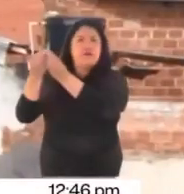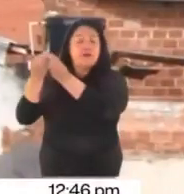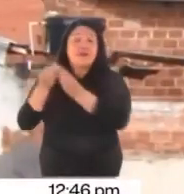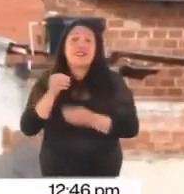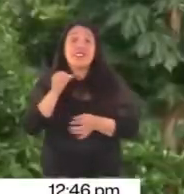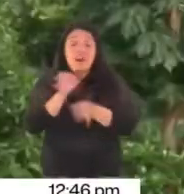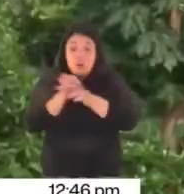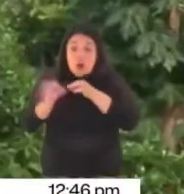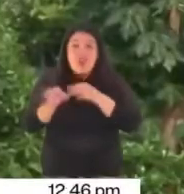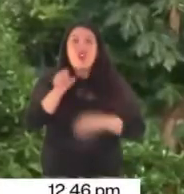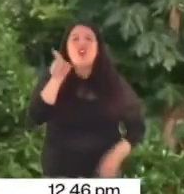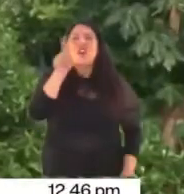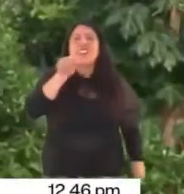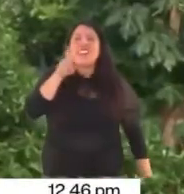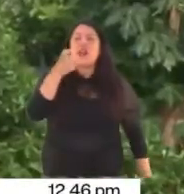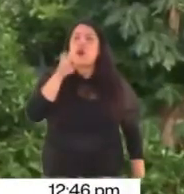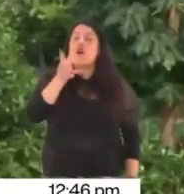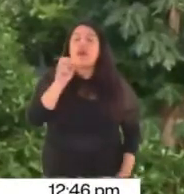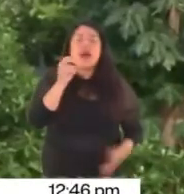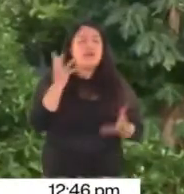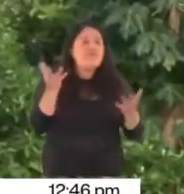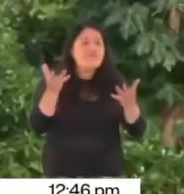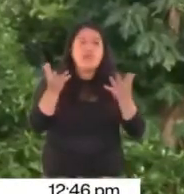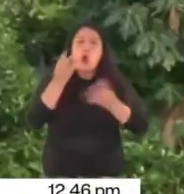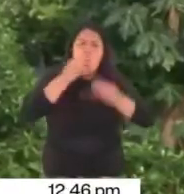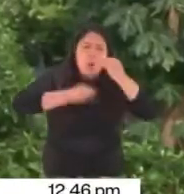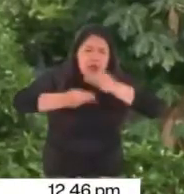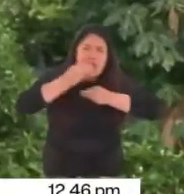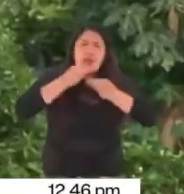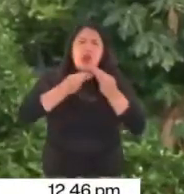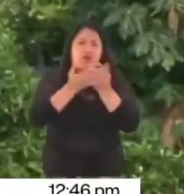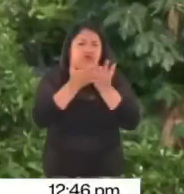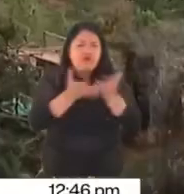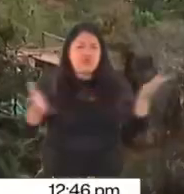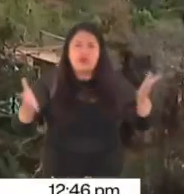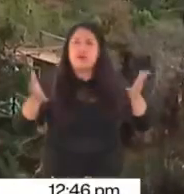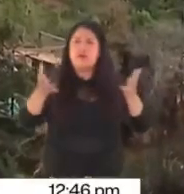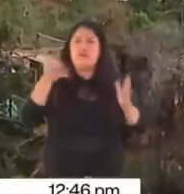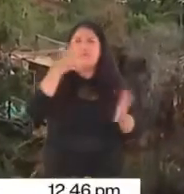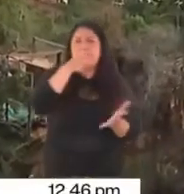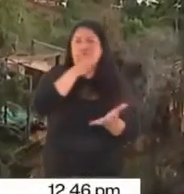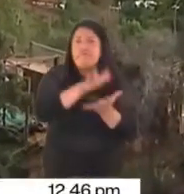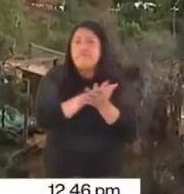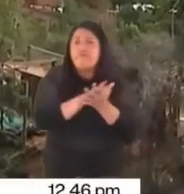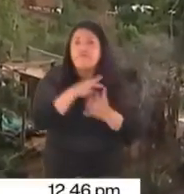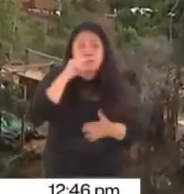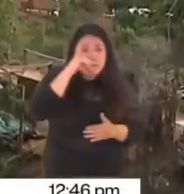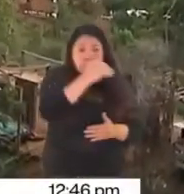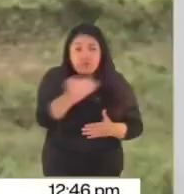que los víveres ya están escaseando y que además los niños no están yendo a estudiar.